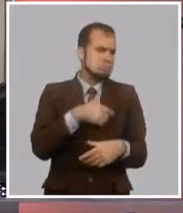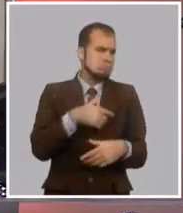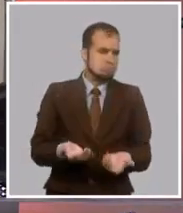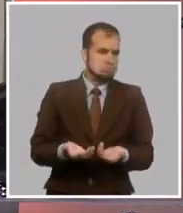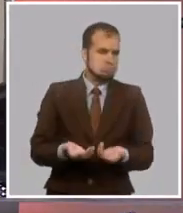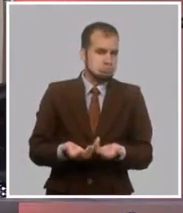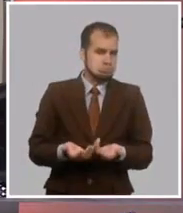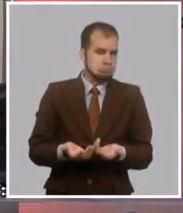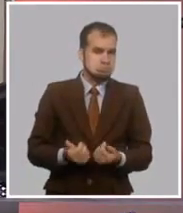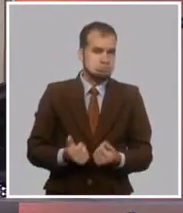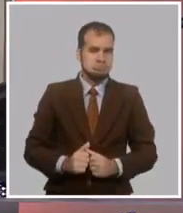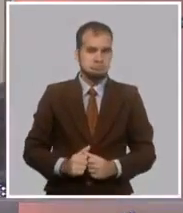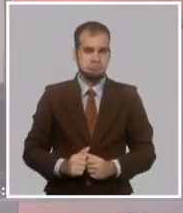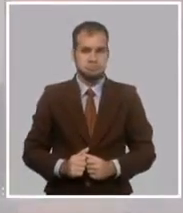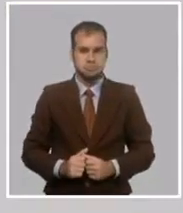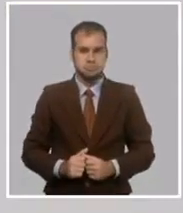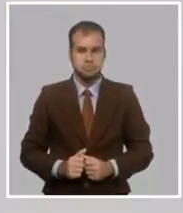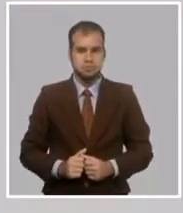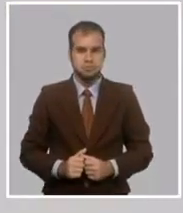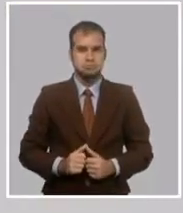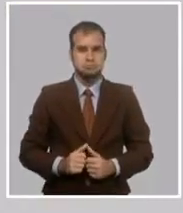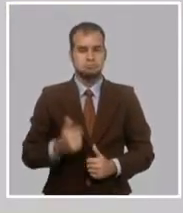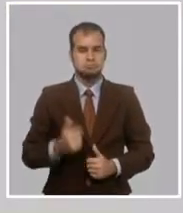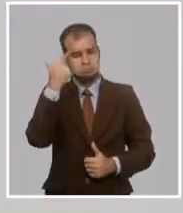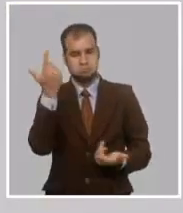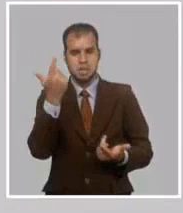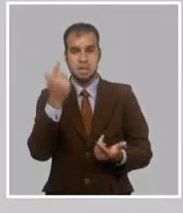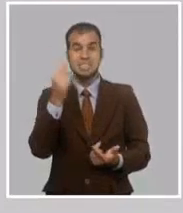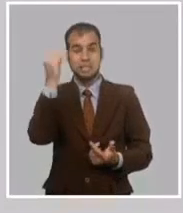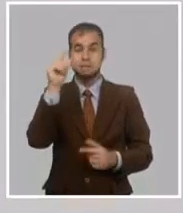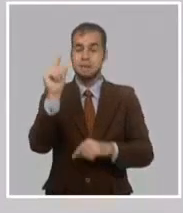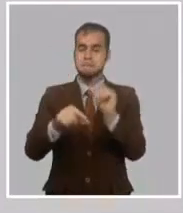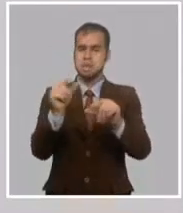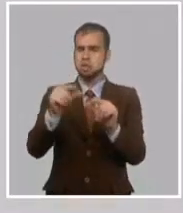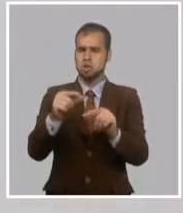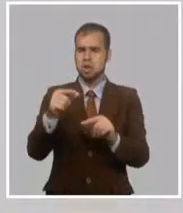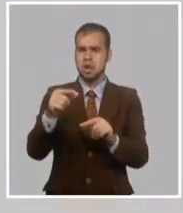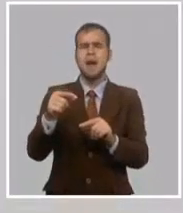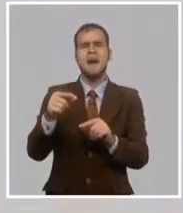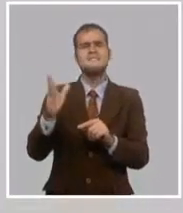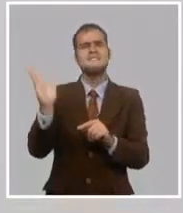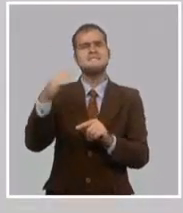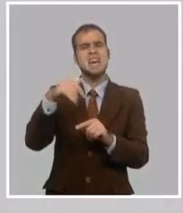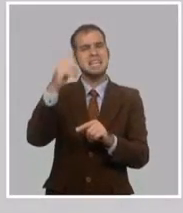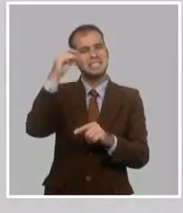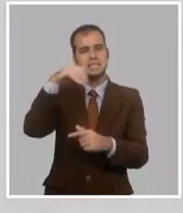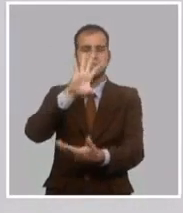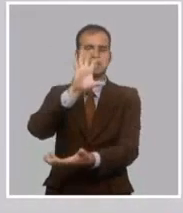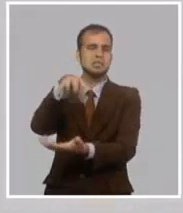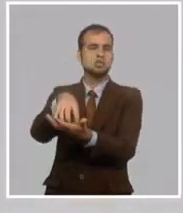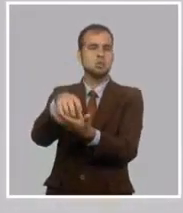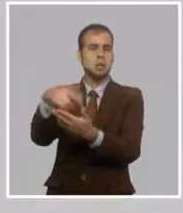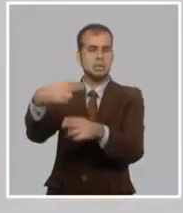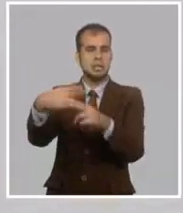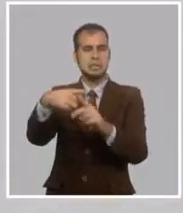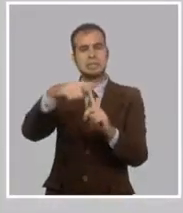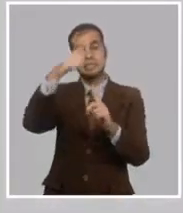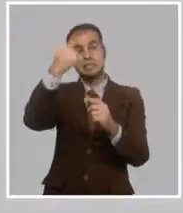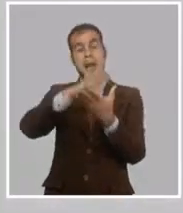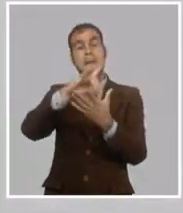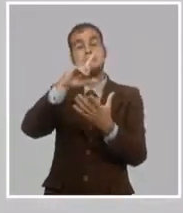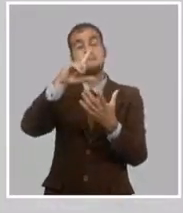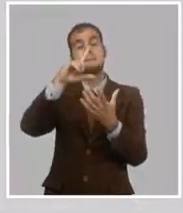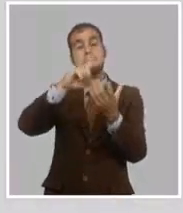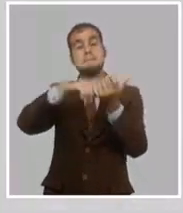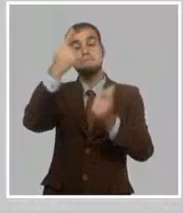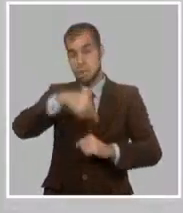hay que buscar cómo trabajan en conjunto todos los emigrados de Tampa. Por poner un ejemplo, una ciudad. ¿Cómo pueden trabajar en conjunto